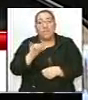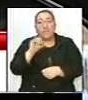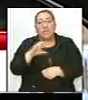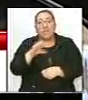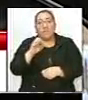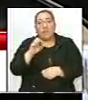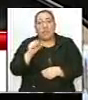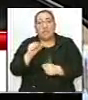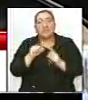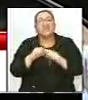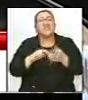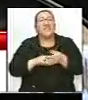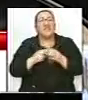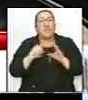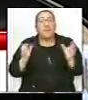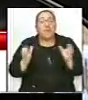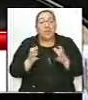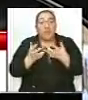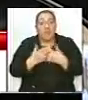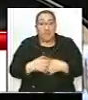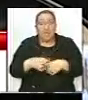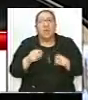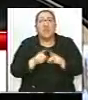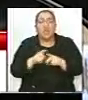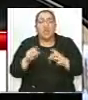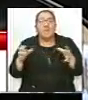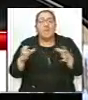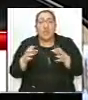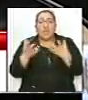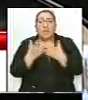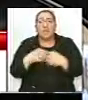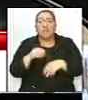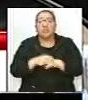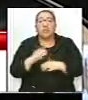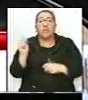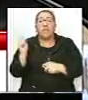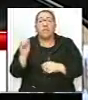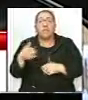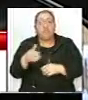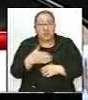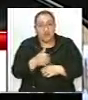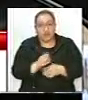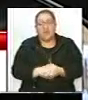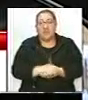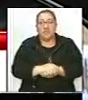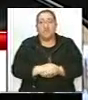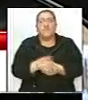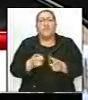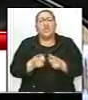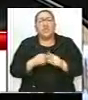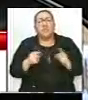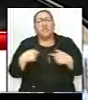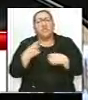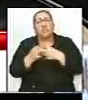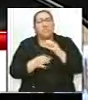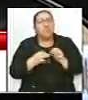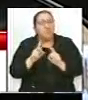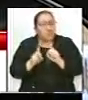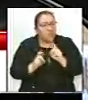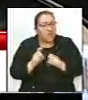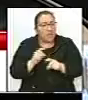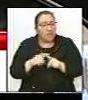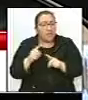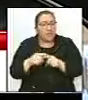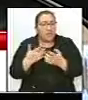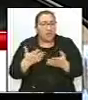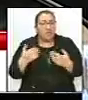economía. Pero en ese sentido quería hacerle unas preguntas en función de varias cosas. Nos ha entregado